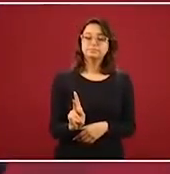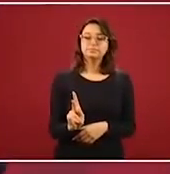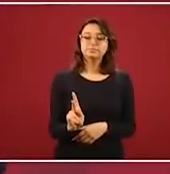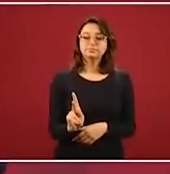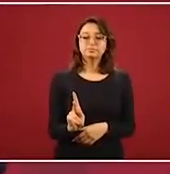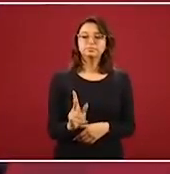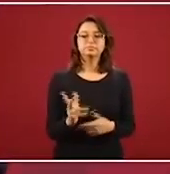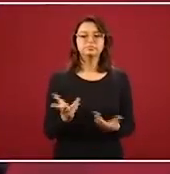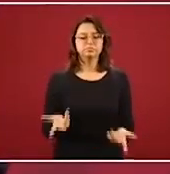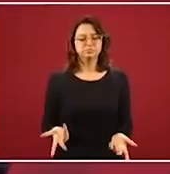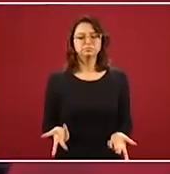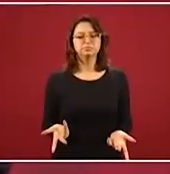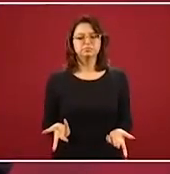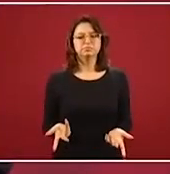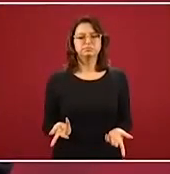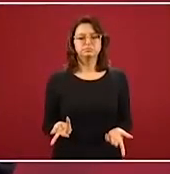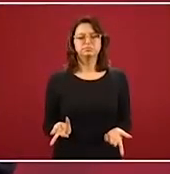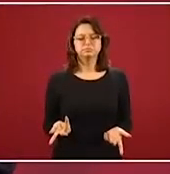no está